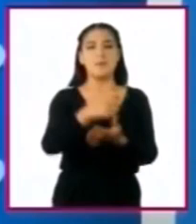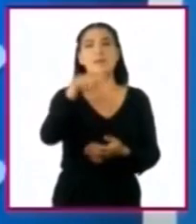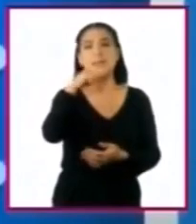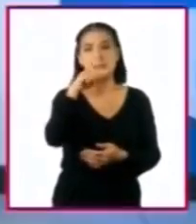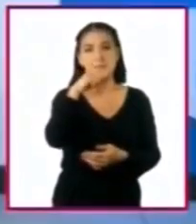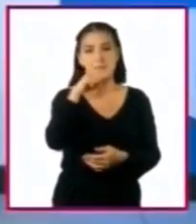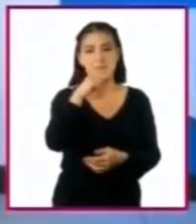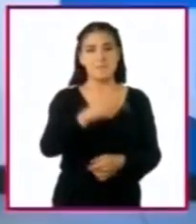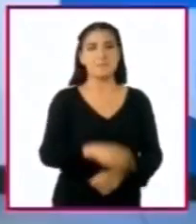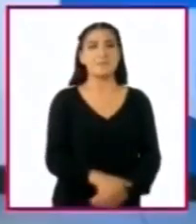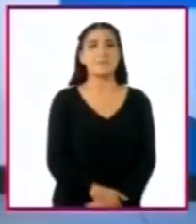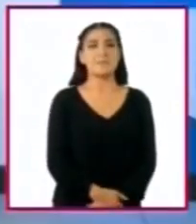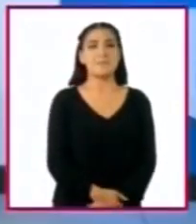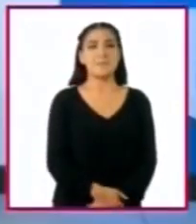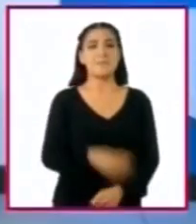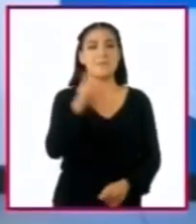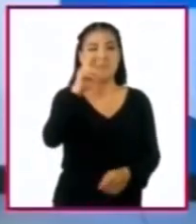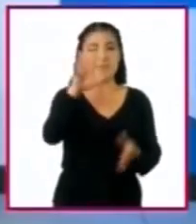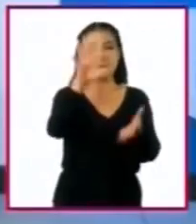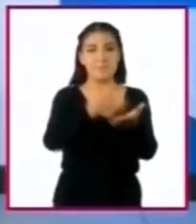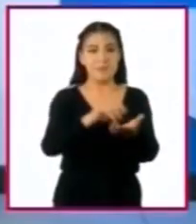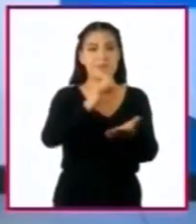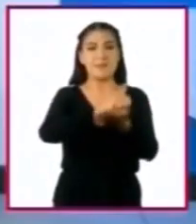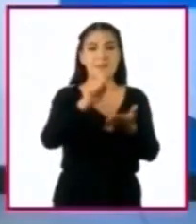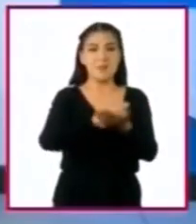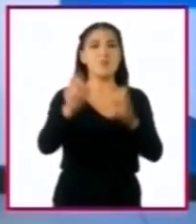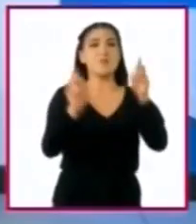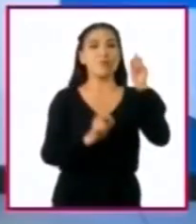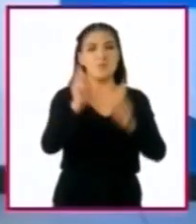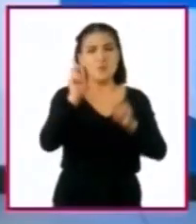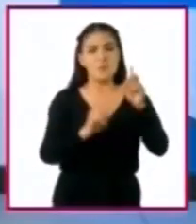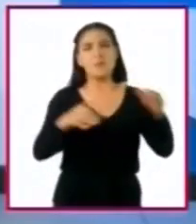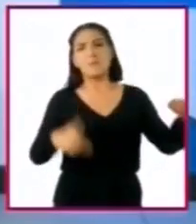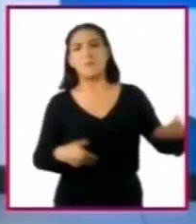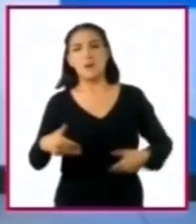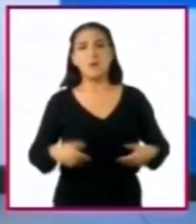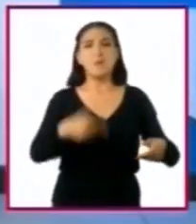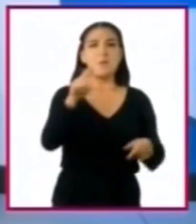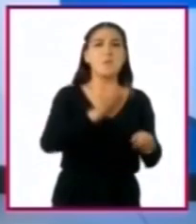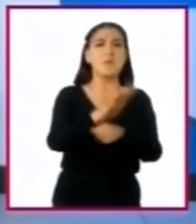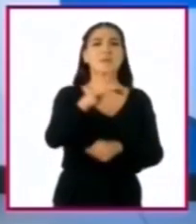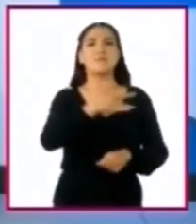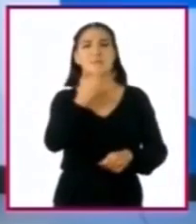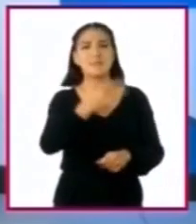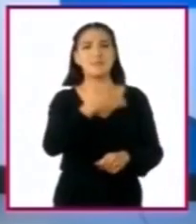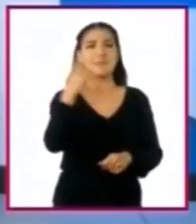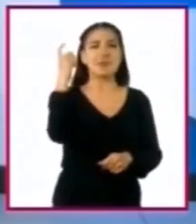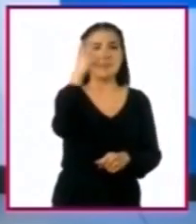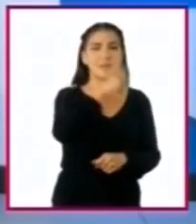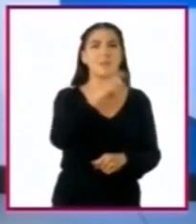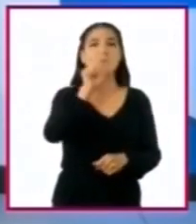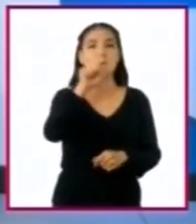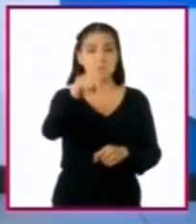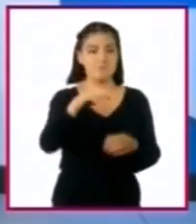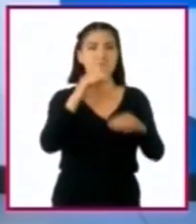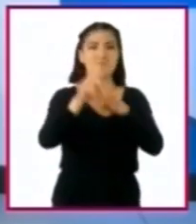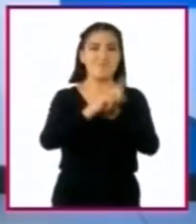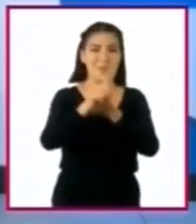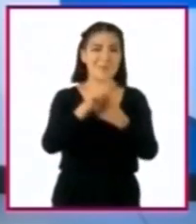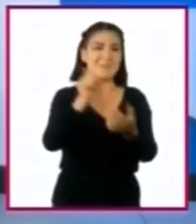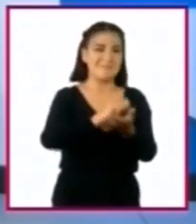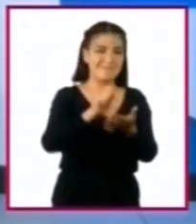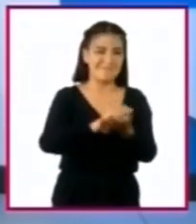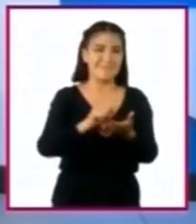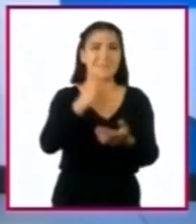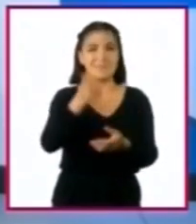lápiz. Registren las dudas, inquietudes o dificultades que surjan al resolver los planteamientos en esta